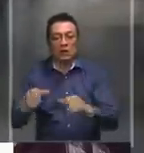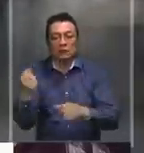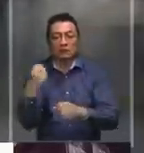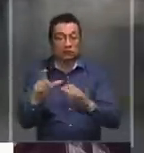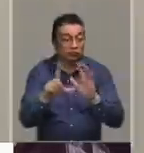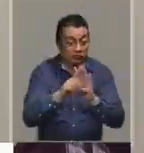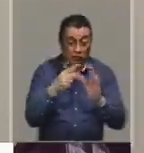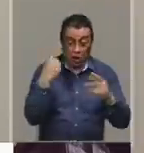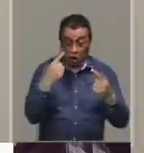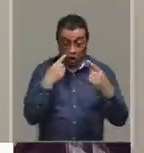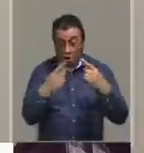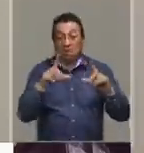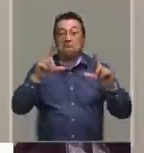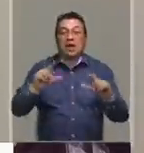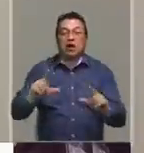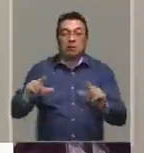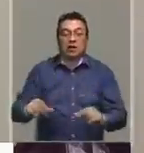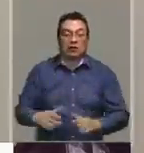mayor connotación.